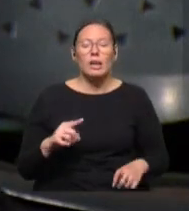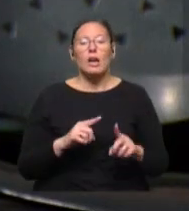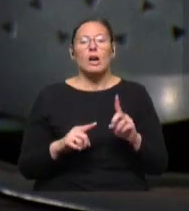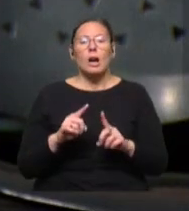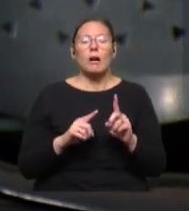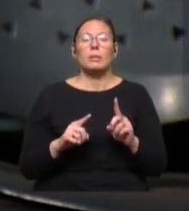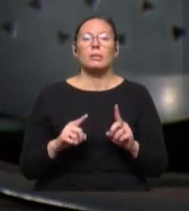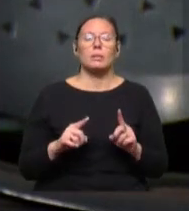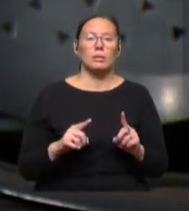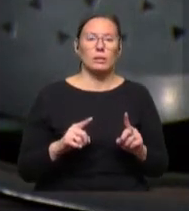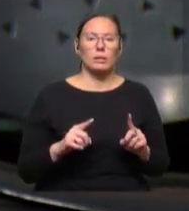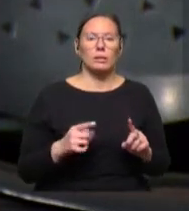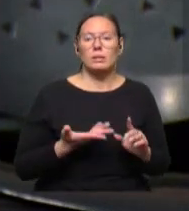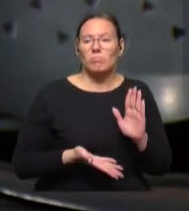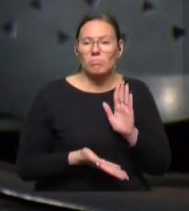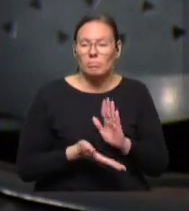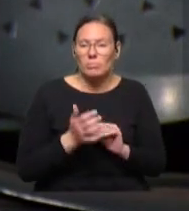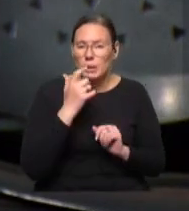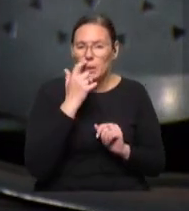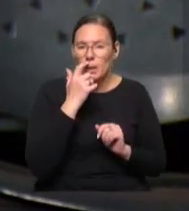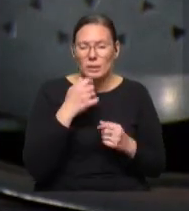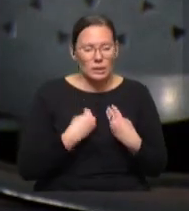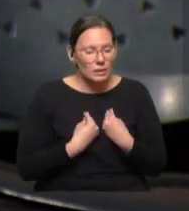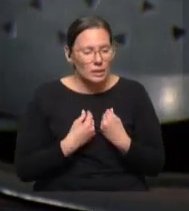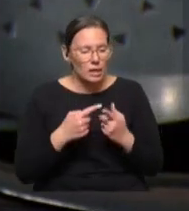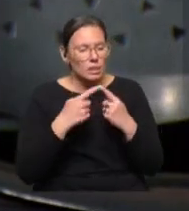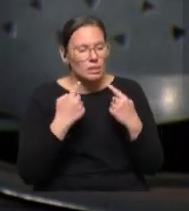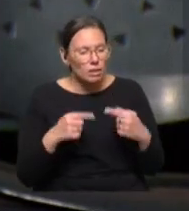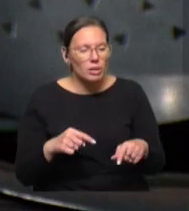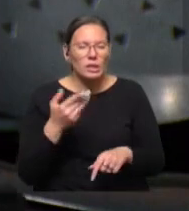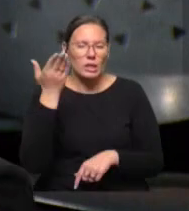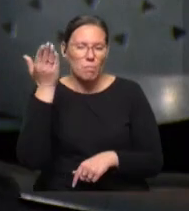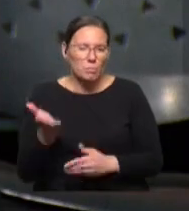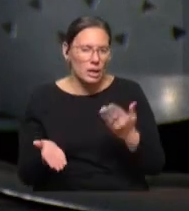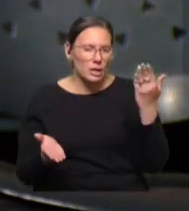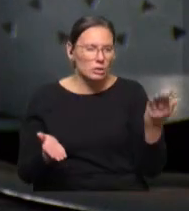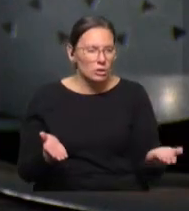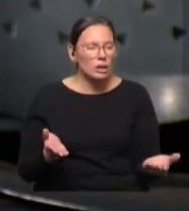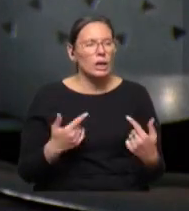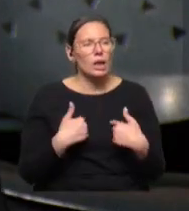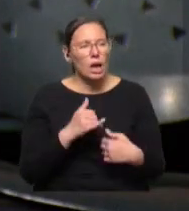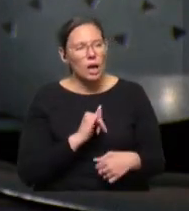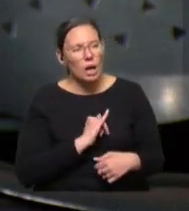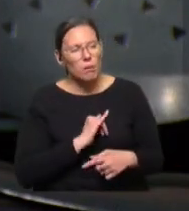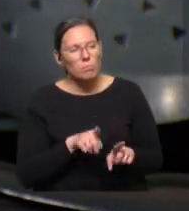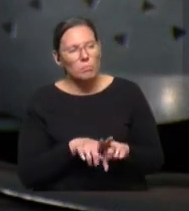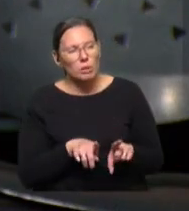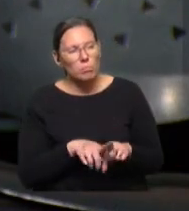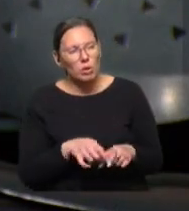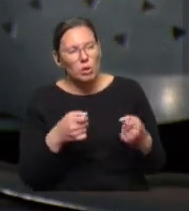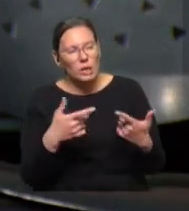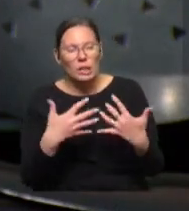nos sucede que se van como identificando con distintos personajes, cada personaje le da al